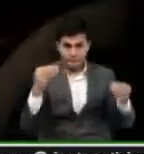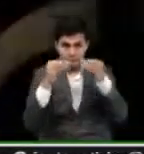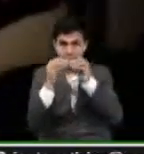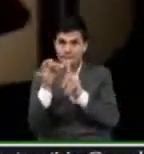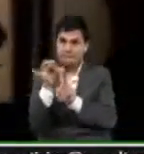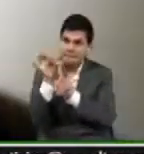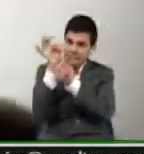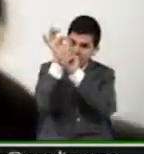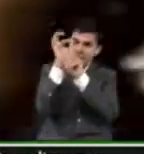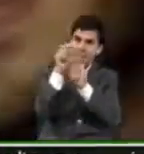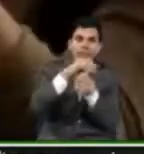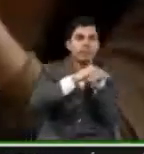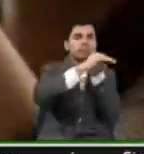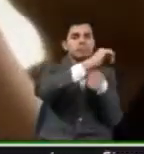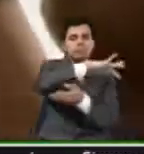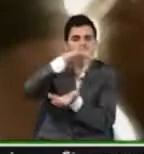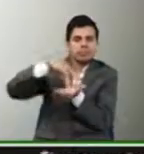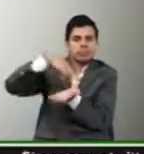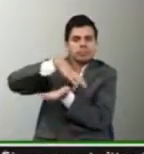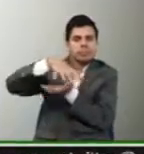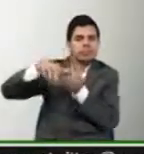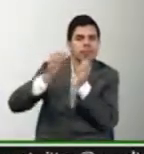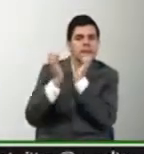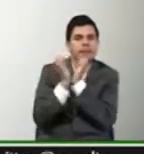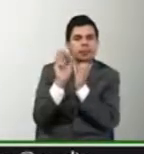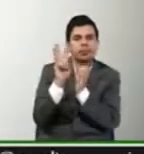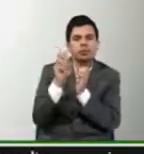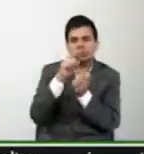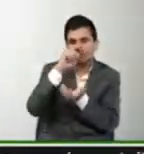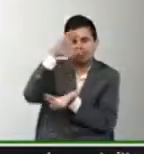invitados a Santander para participar este 8 de mayo en la